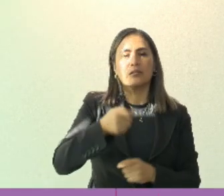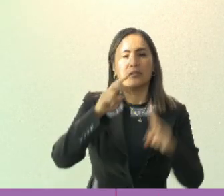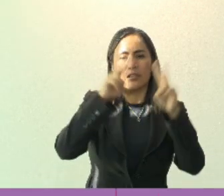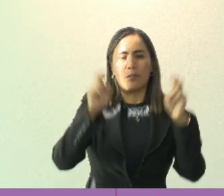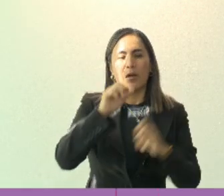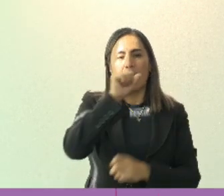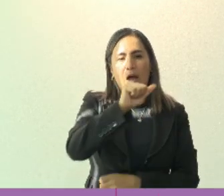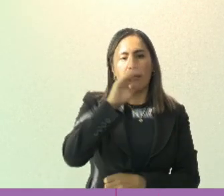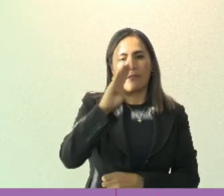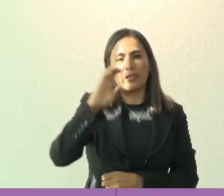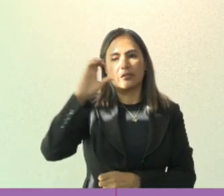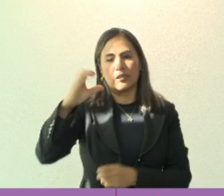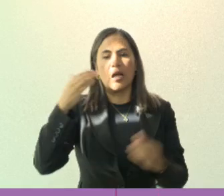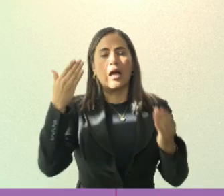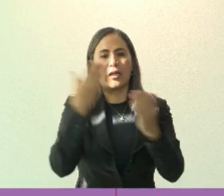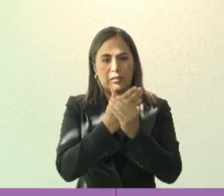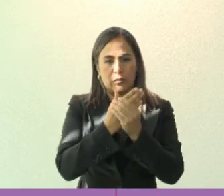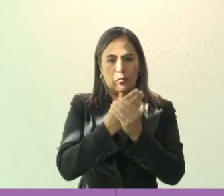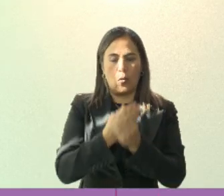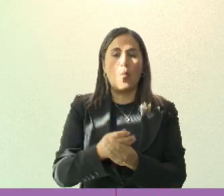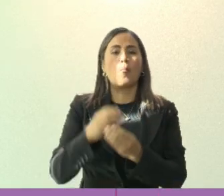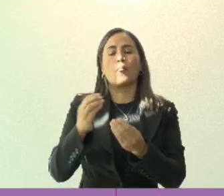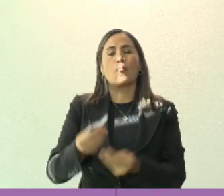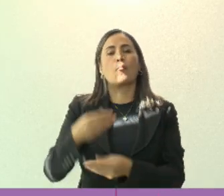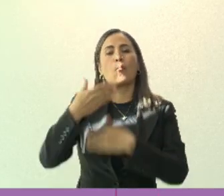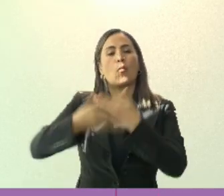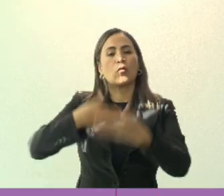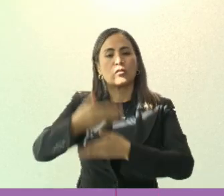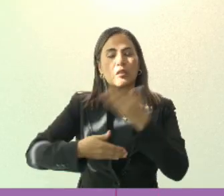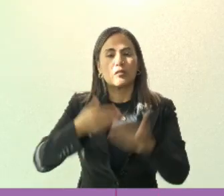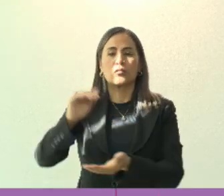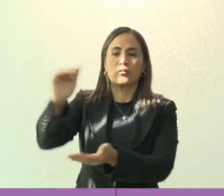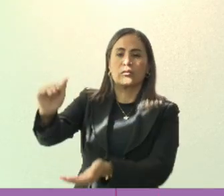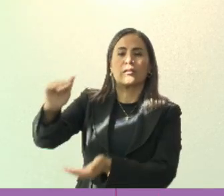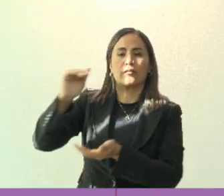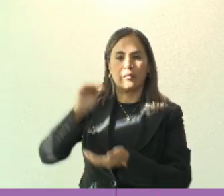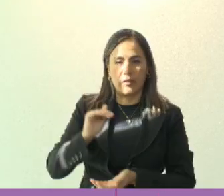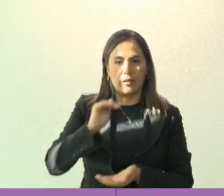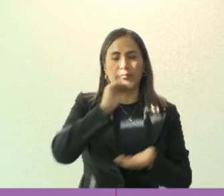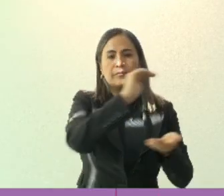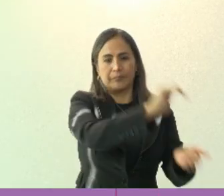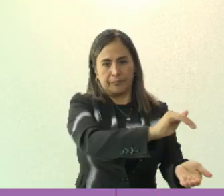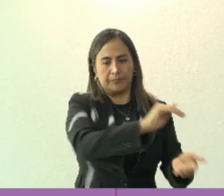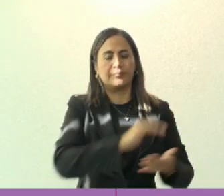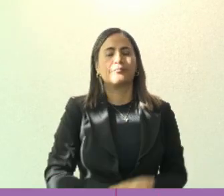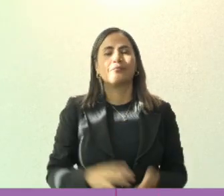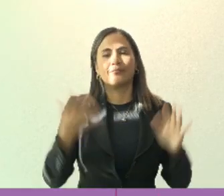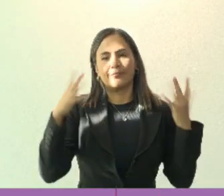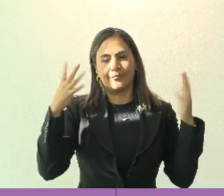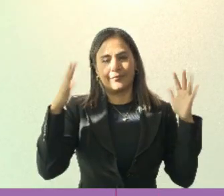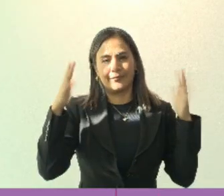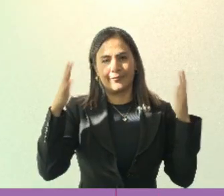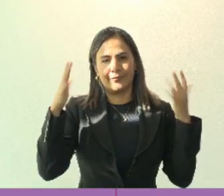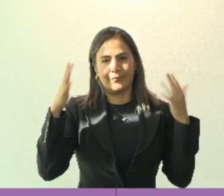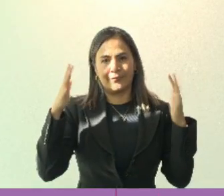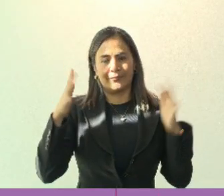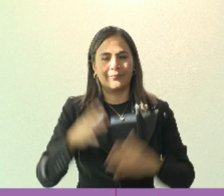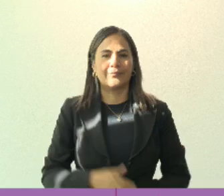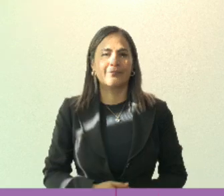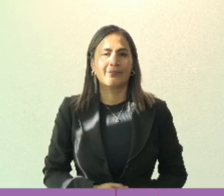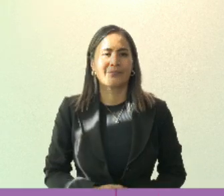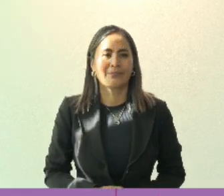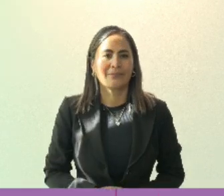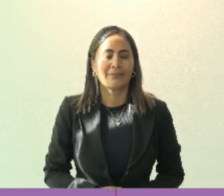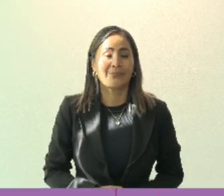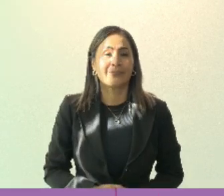Archivos en los Procesos Entrega-Recepción. Adelante, comisionada. Muchas gracias. Muchas gracias.